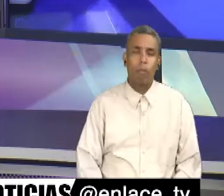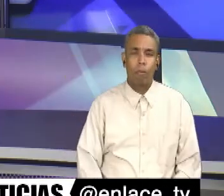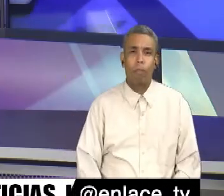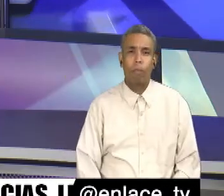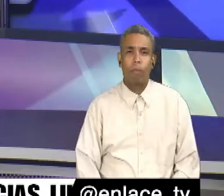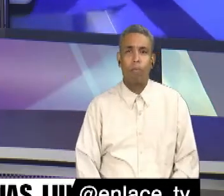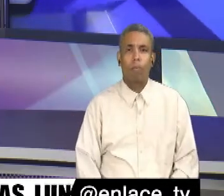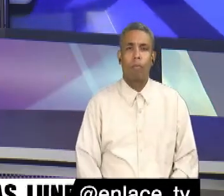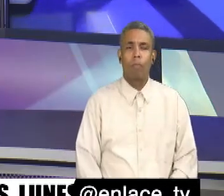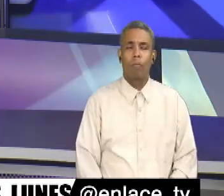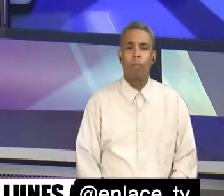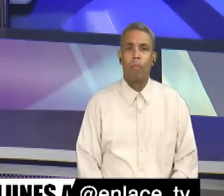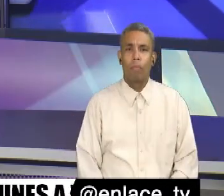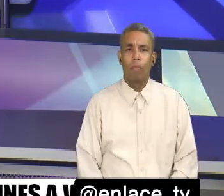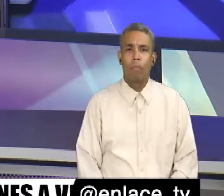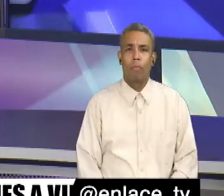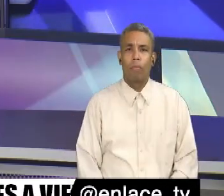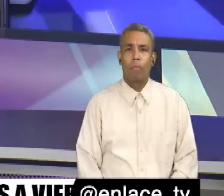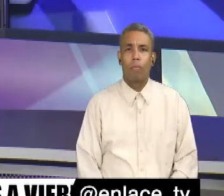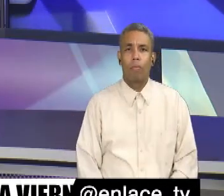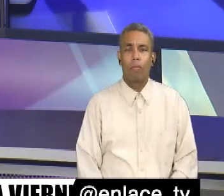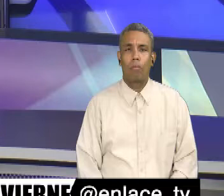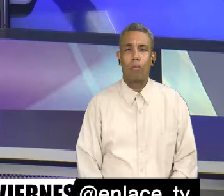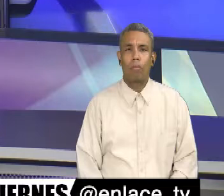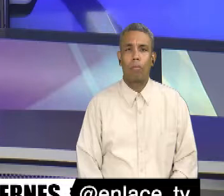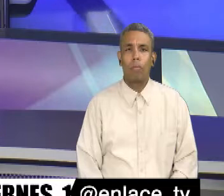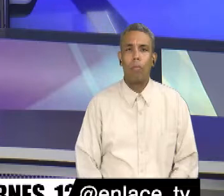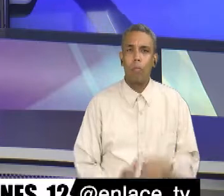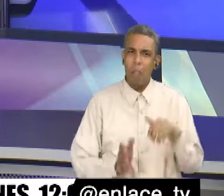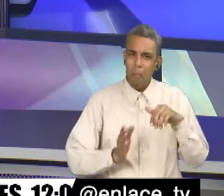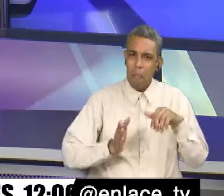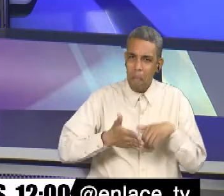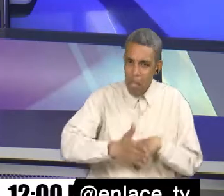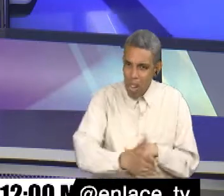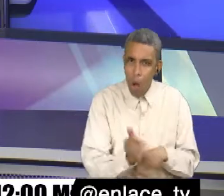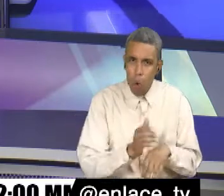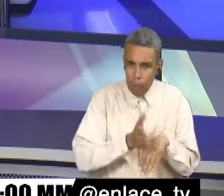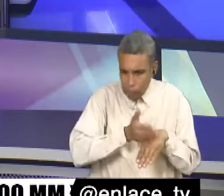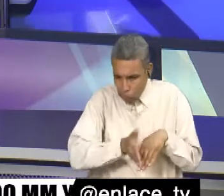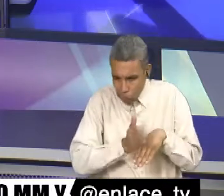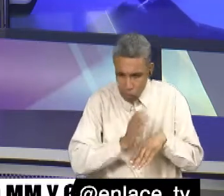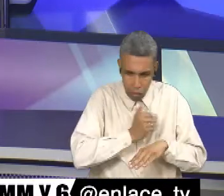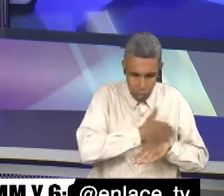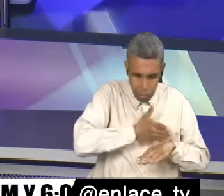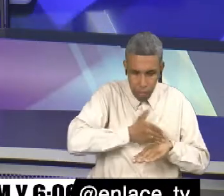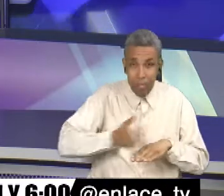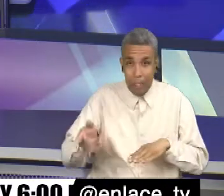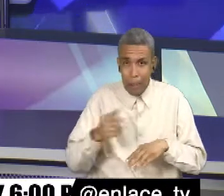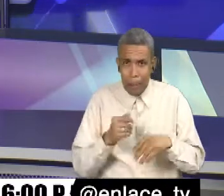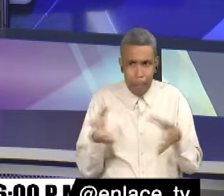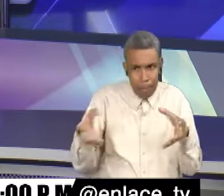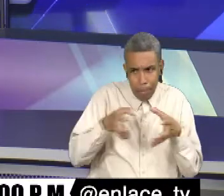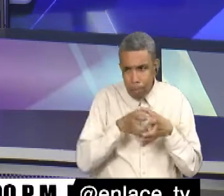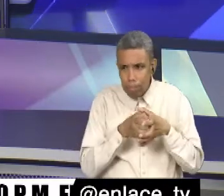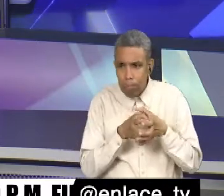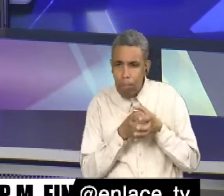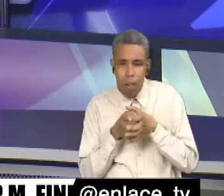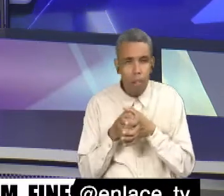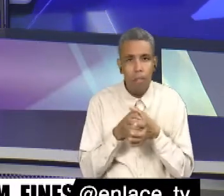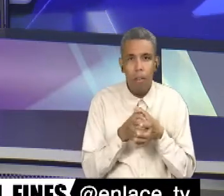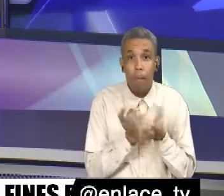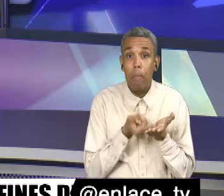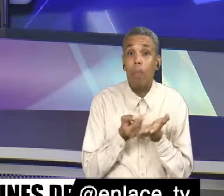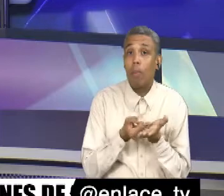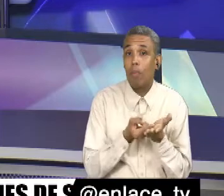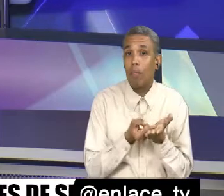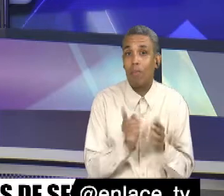Se realizarán mesas de concertación con vendedores informales de pescado del sector del muelle. Esta población no podrá volver a vender, a asentar en